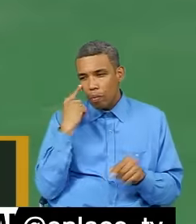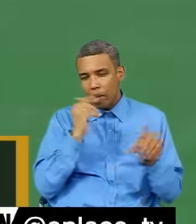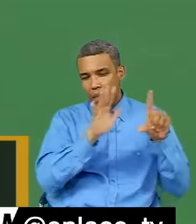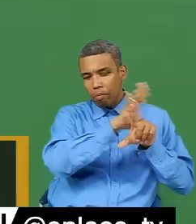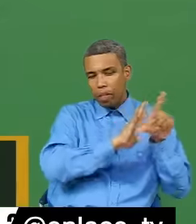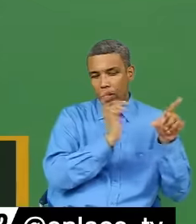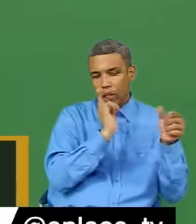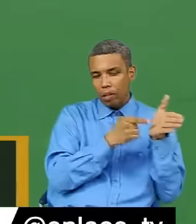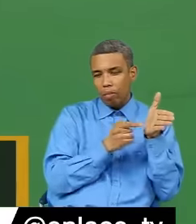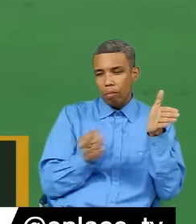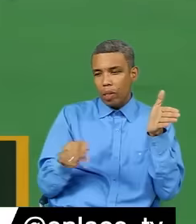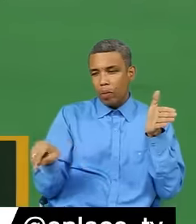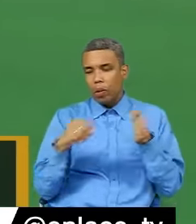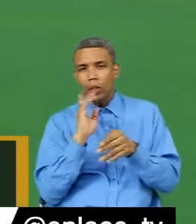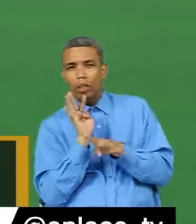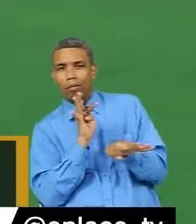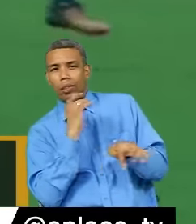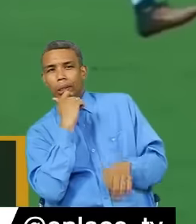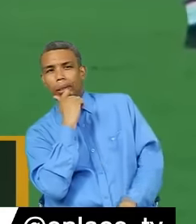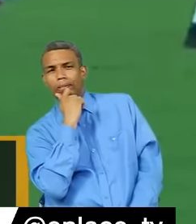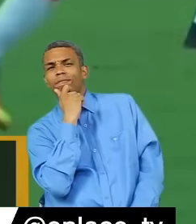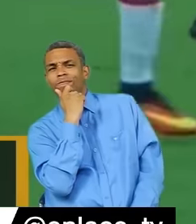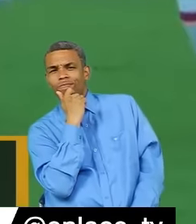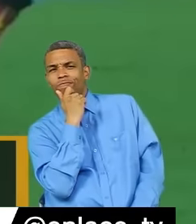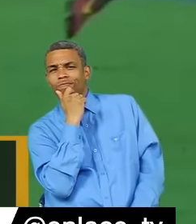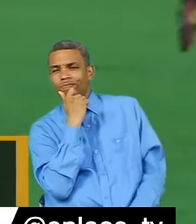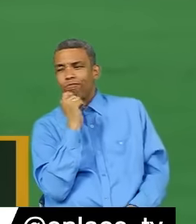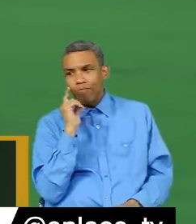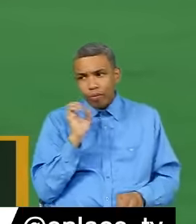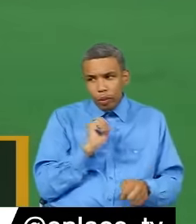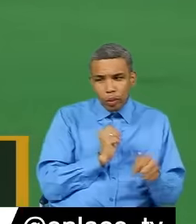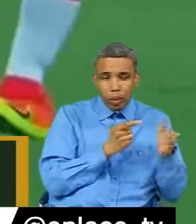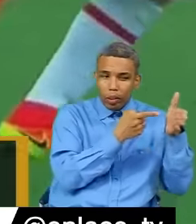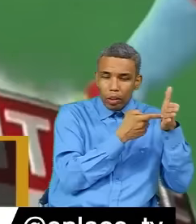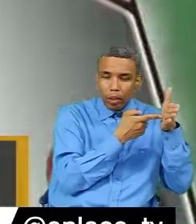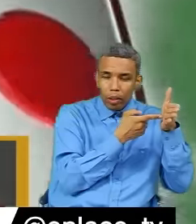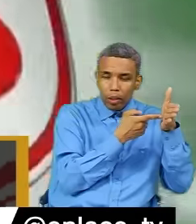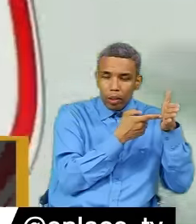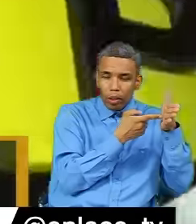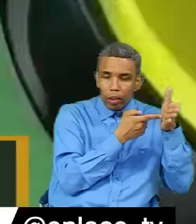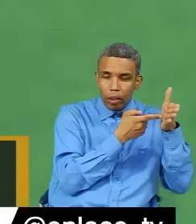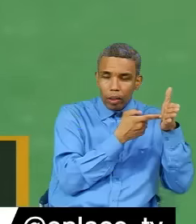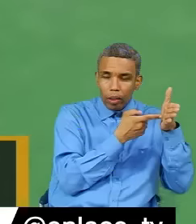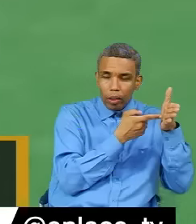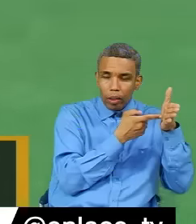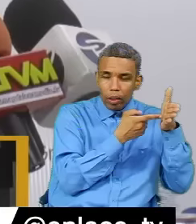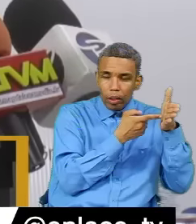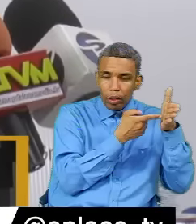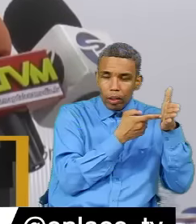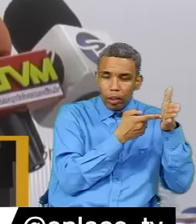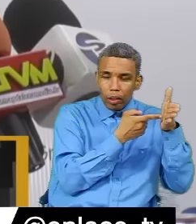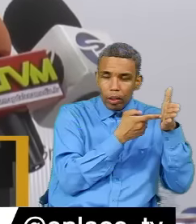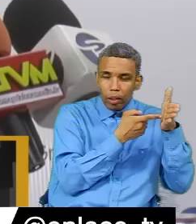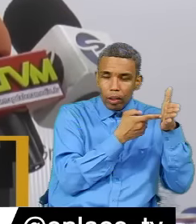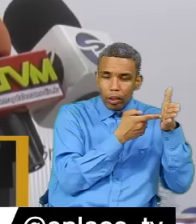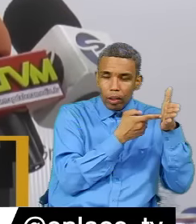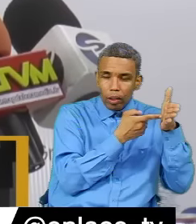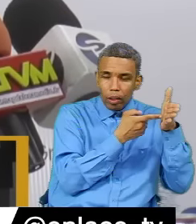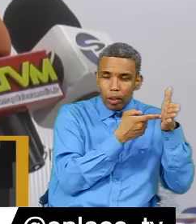más errores que en otros juegos. Hoy fueron uno o dos y en uno de esos conceptualizamos más y nos hicieron el